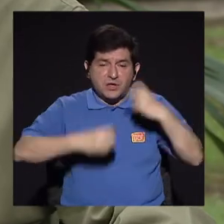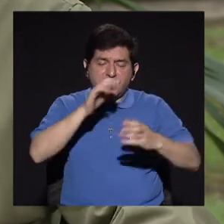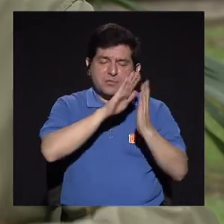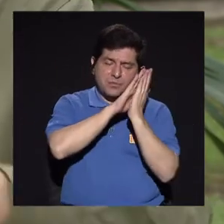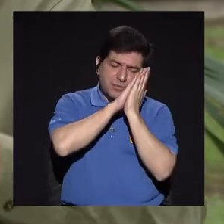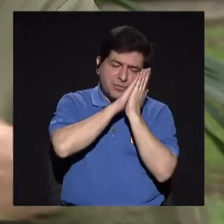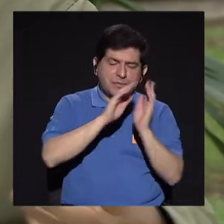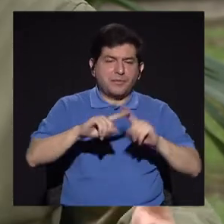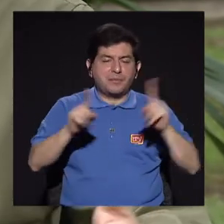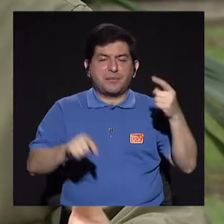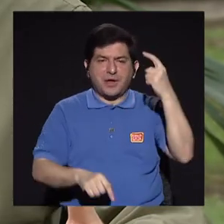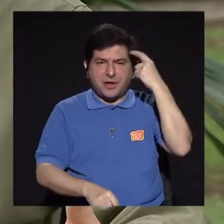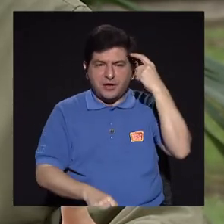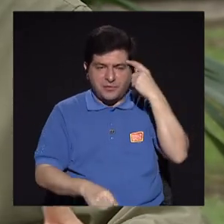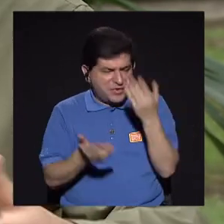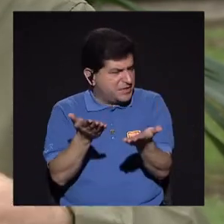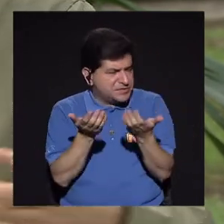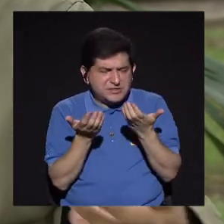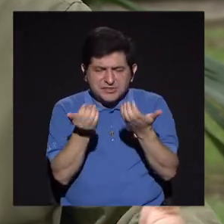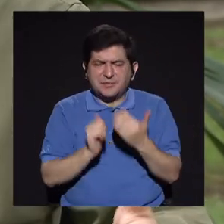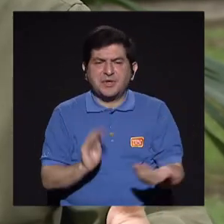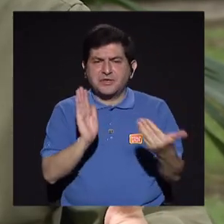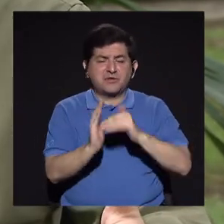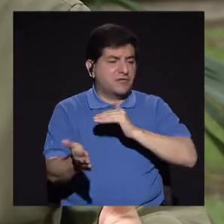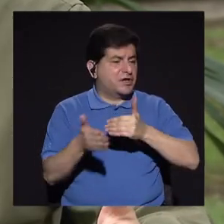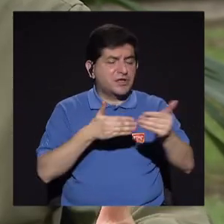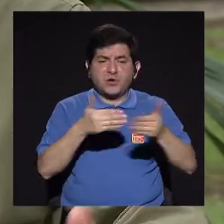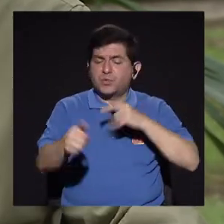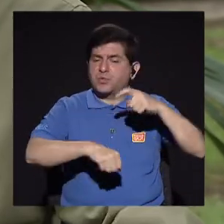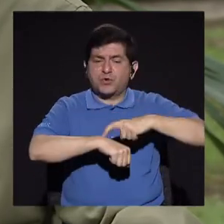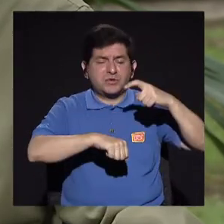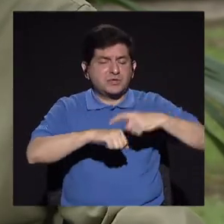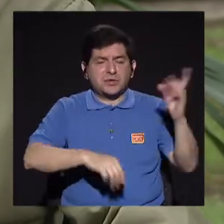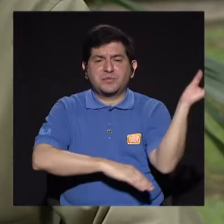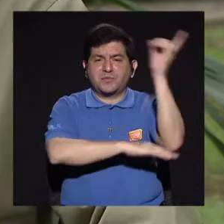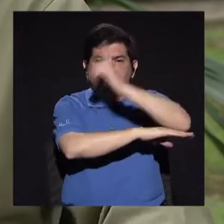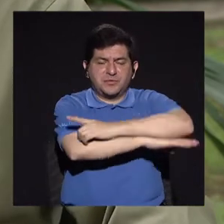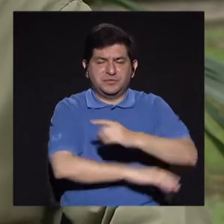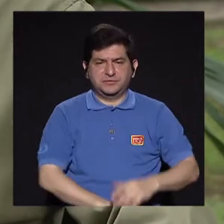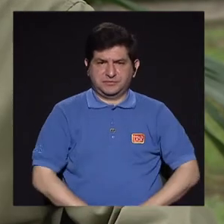sueño, pero, o sea, un pensamiento intruso indeseado molesta a cualquier hora del día. O sea, usted está...